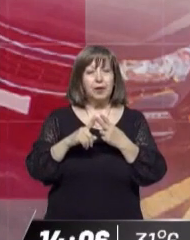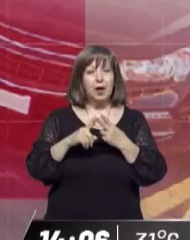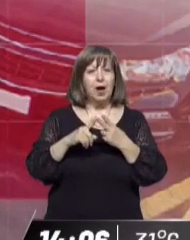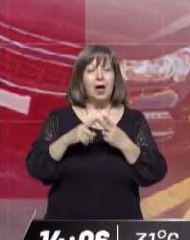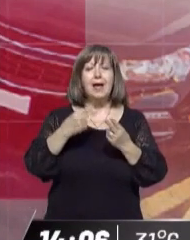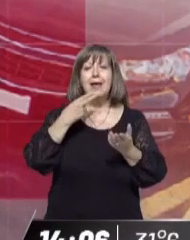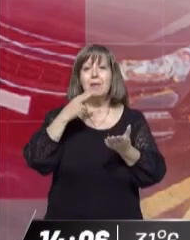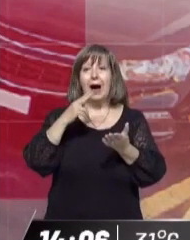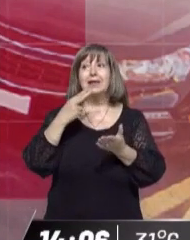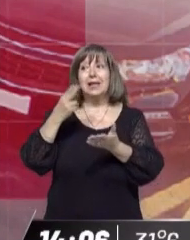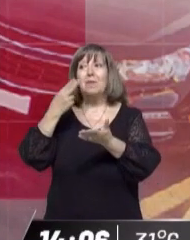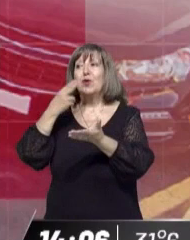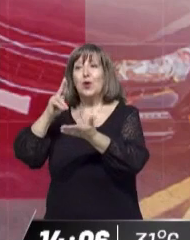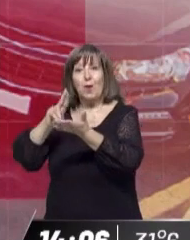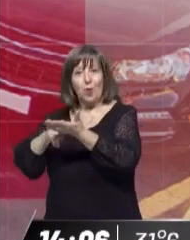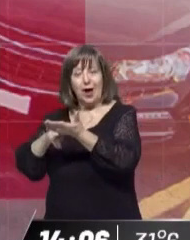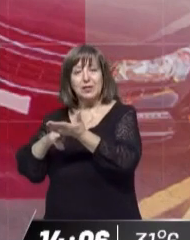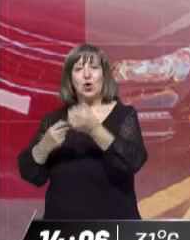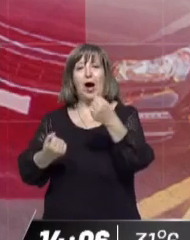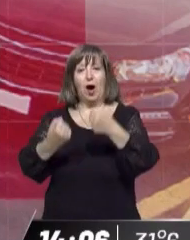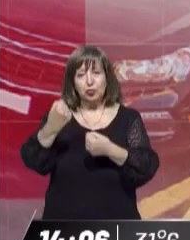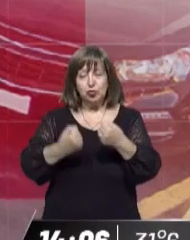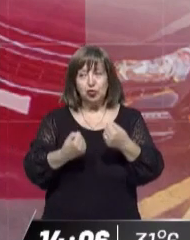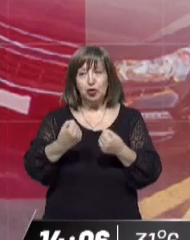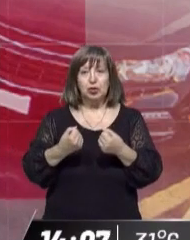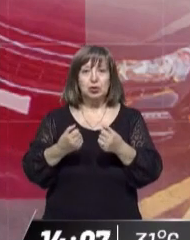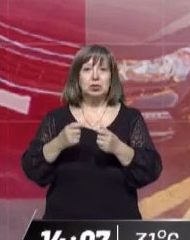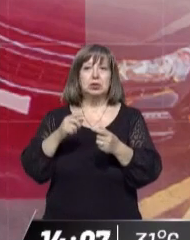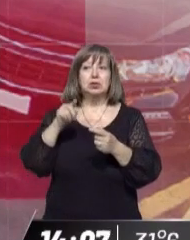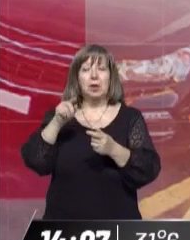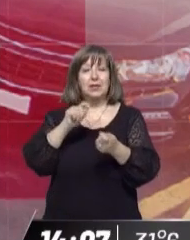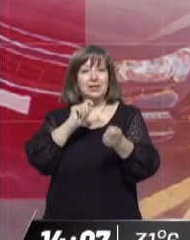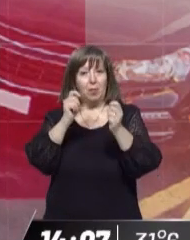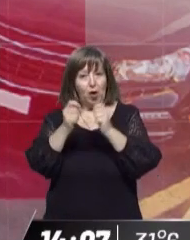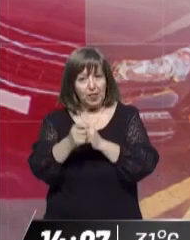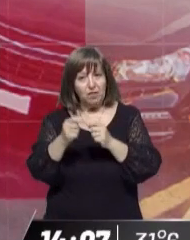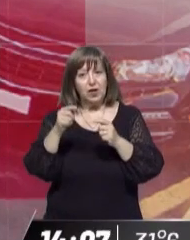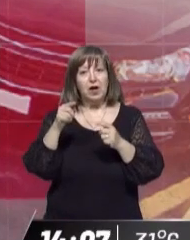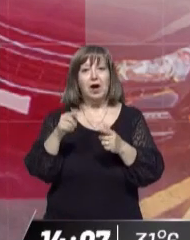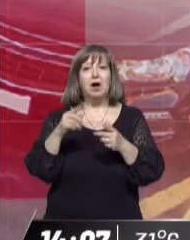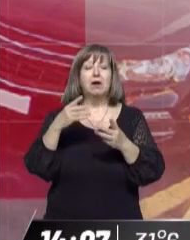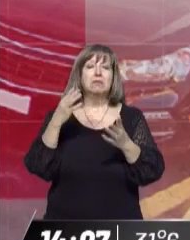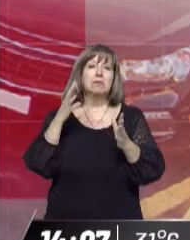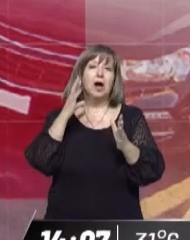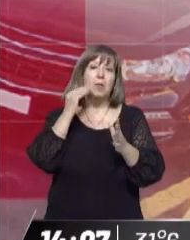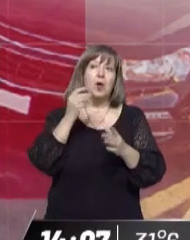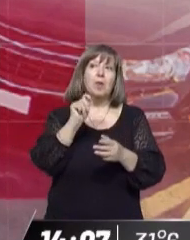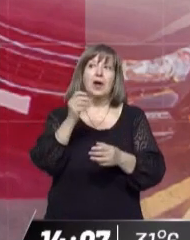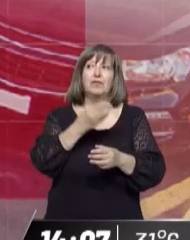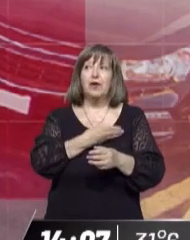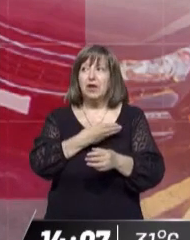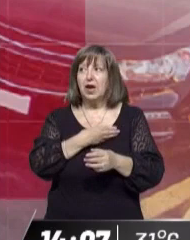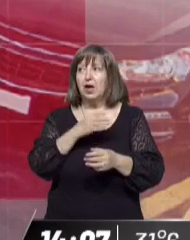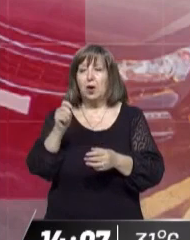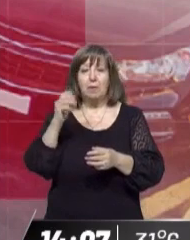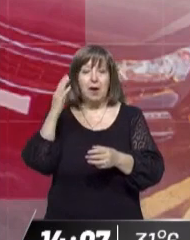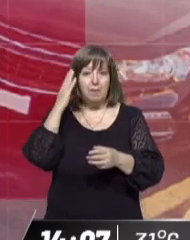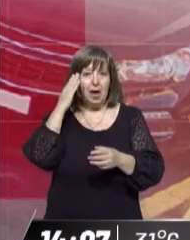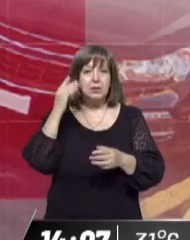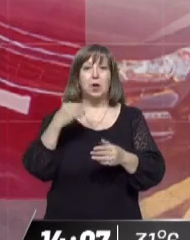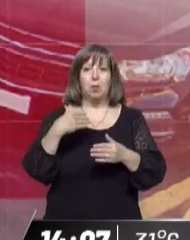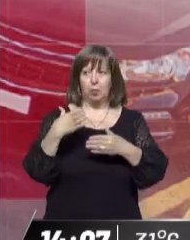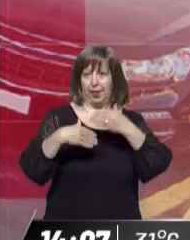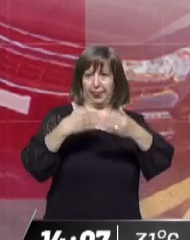respecto a un impuesto interno que se paga, entonces eso finalmente se modificó. Seguramente se va a tonificar en febrero o marzo la venta de